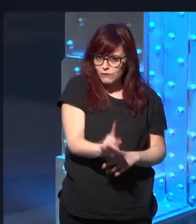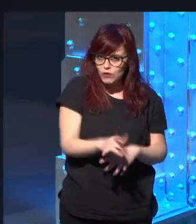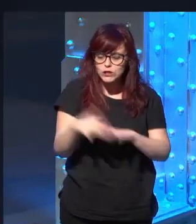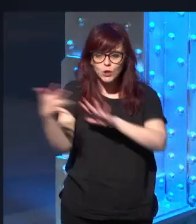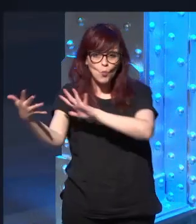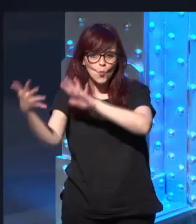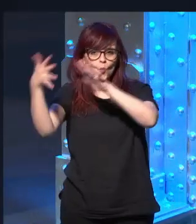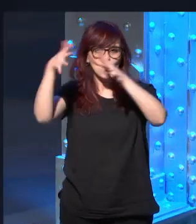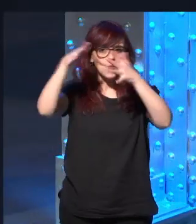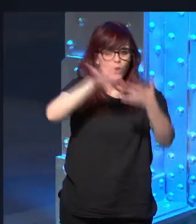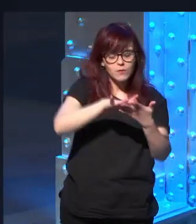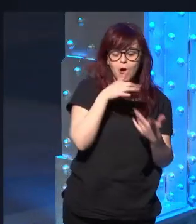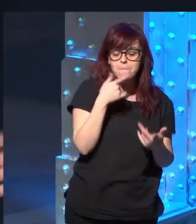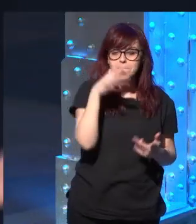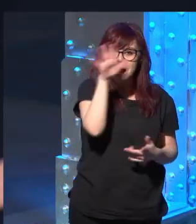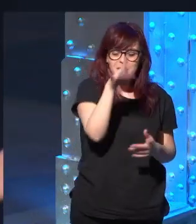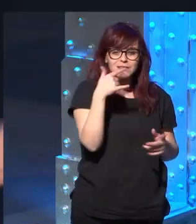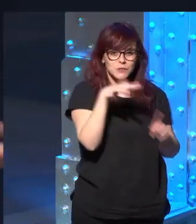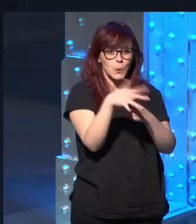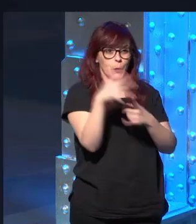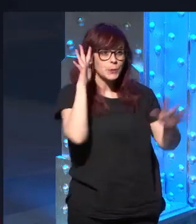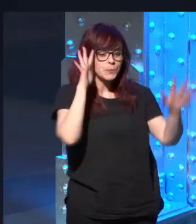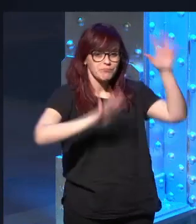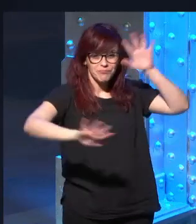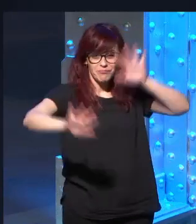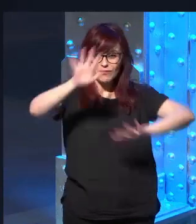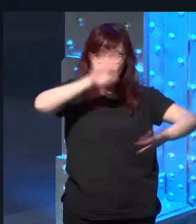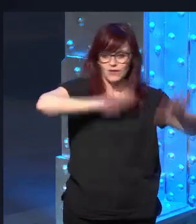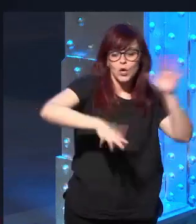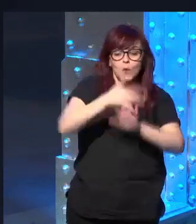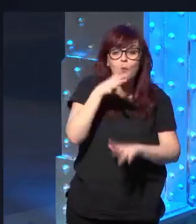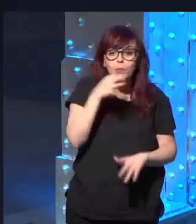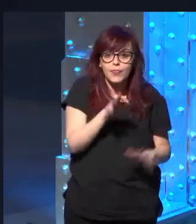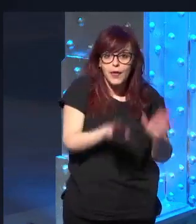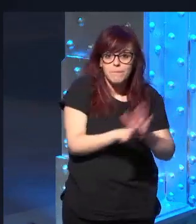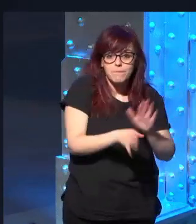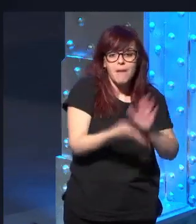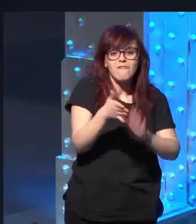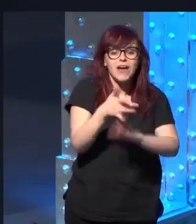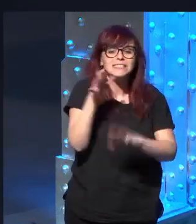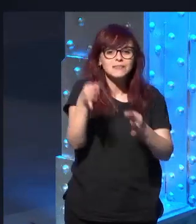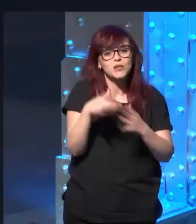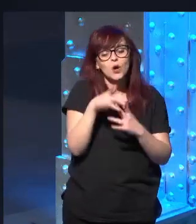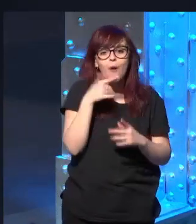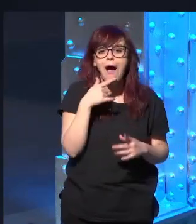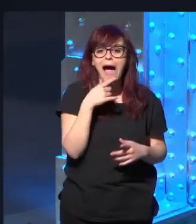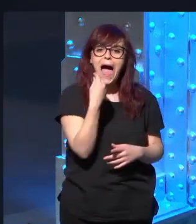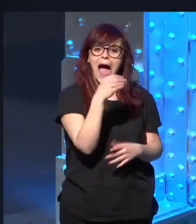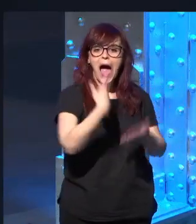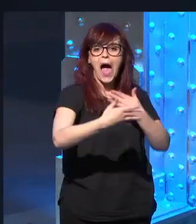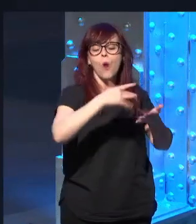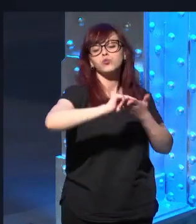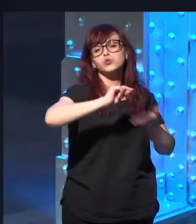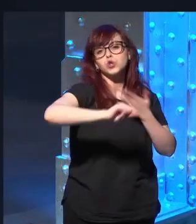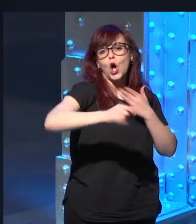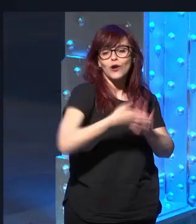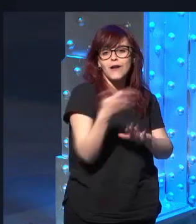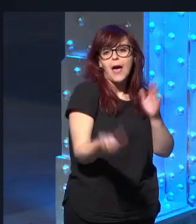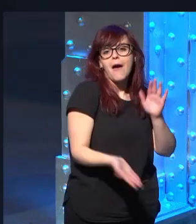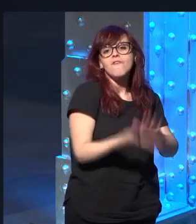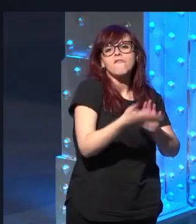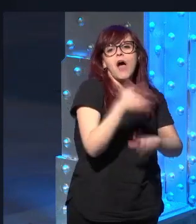ahora en un cierto momento de despiste, que yo no sé cómo va a evolucionar eso, si seguiremos con estas coletillas de autores emergentes dentro de 20 años,